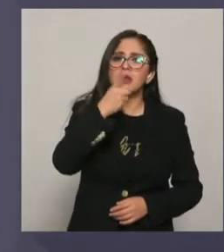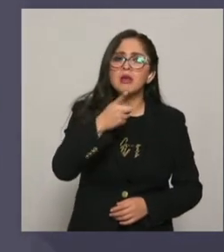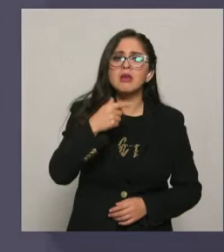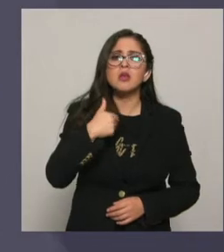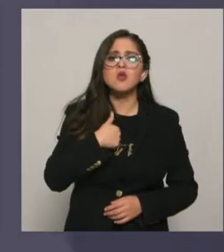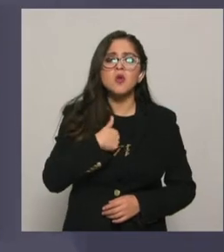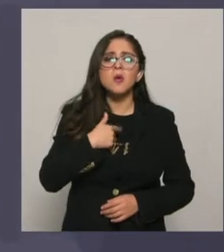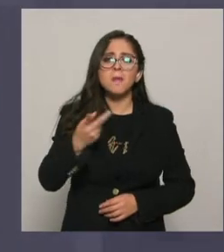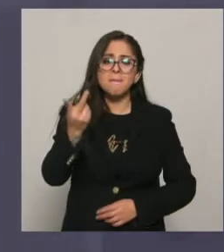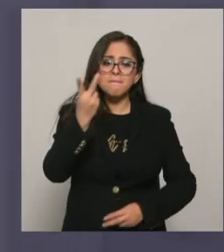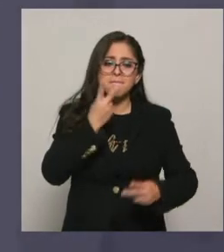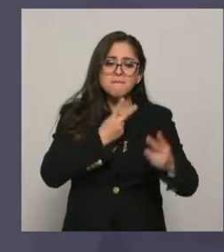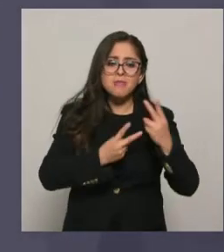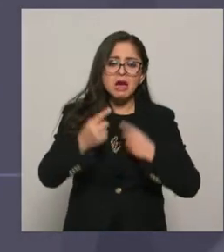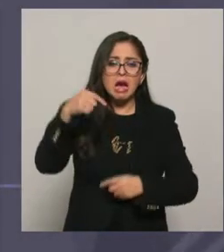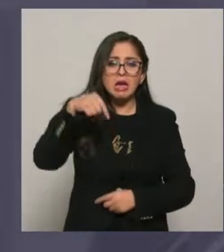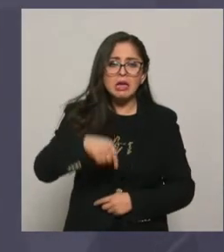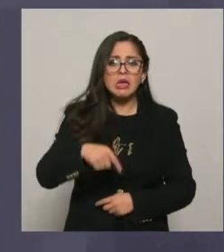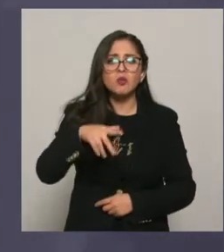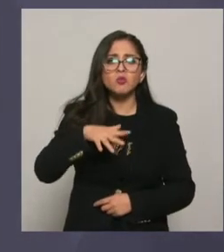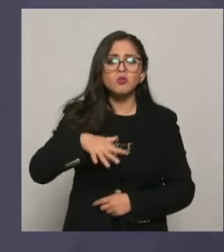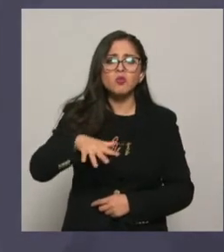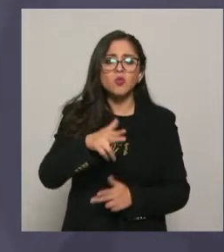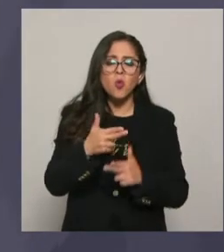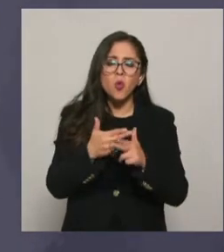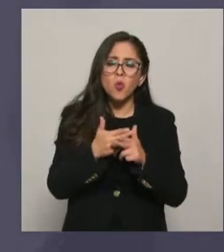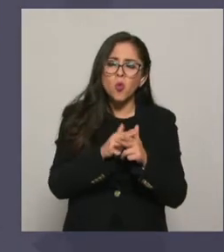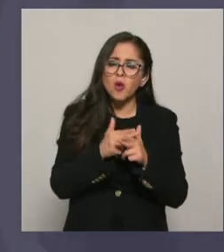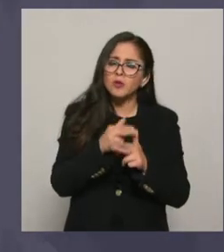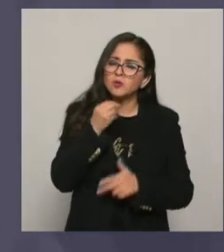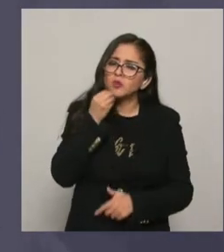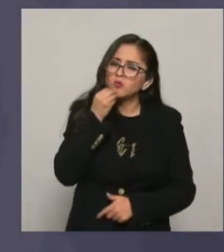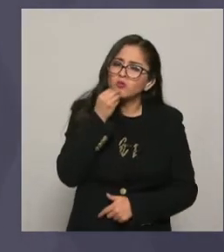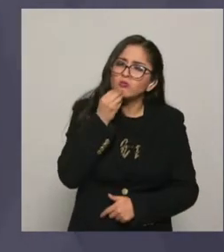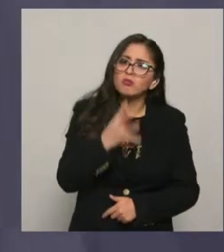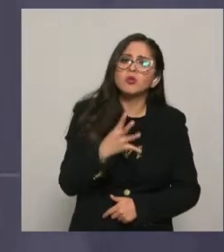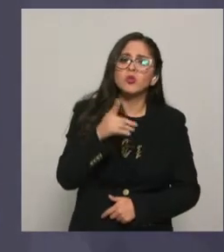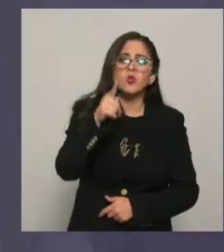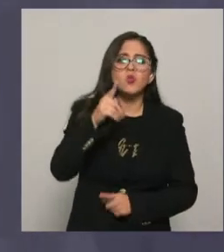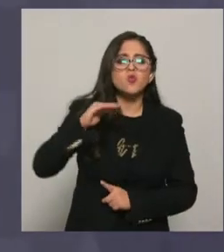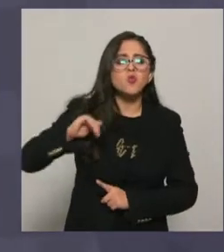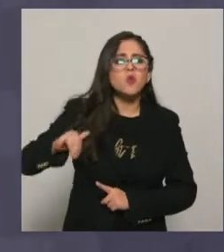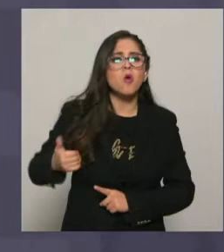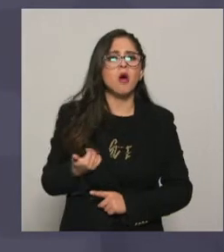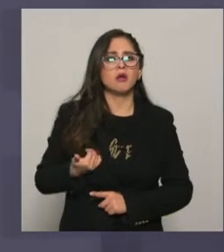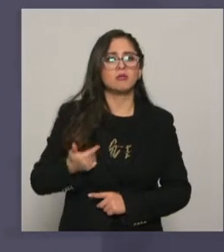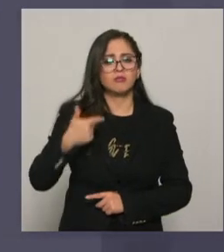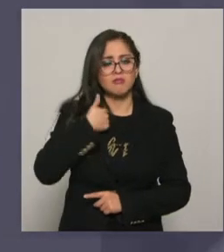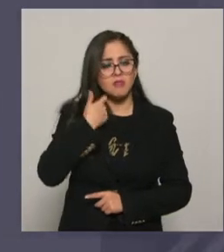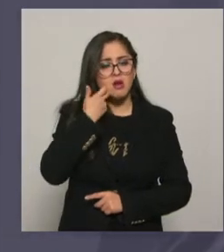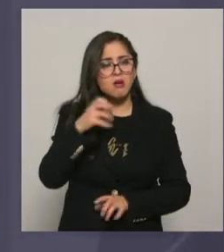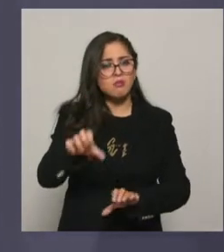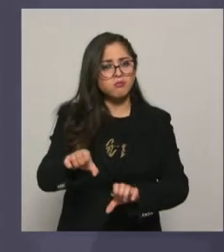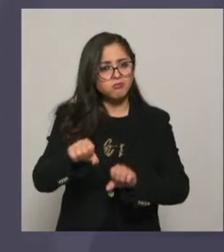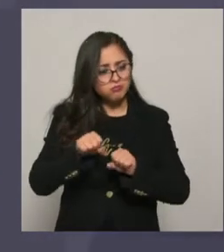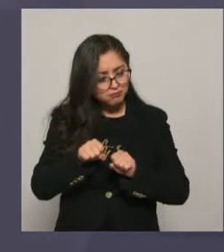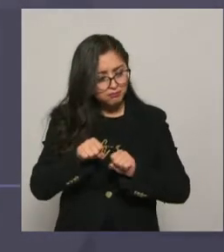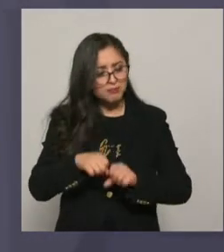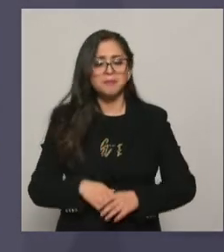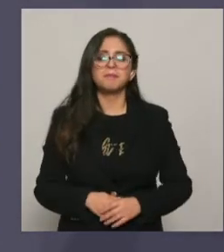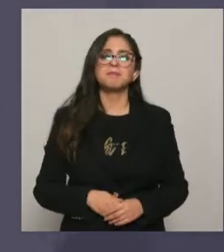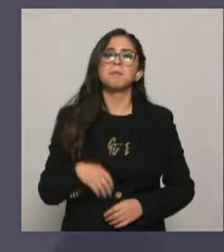los huesos preciosos que tú guardas, vengo a tomarlos. Y le dijo